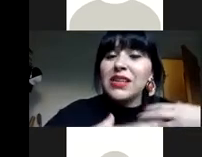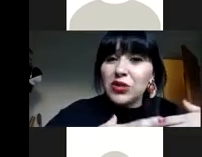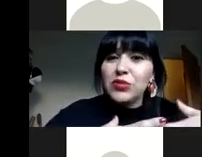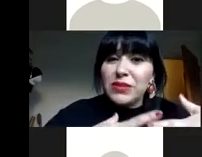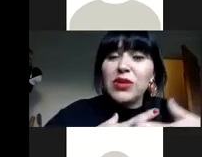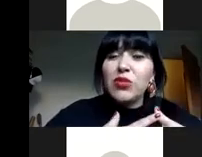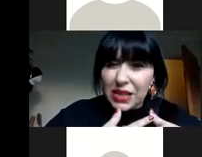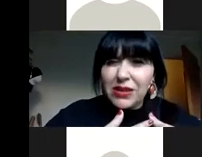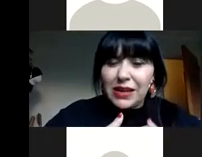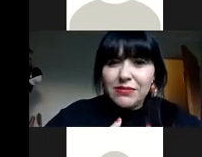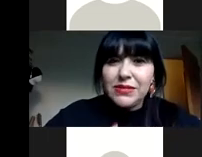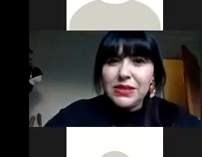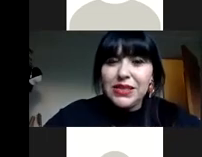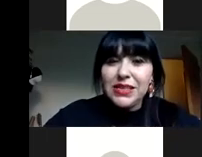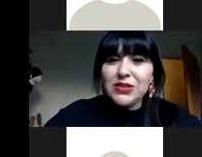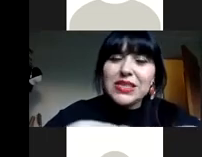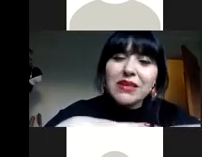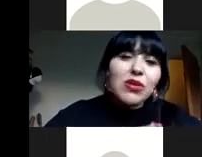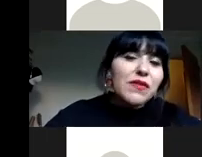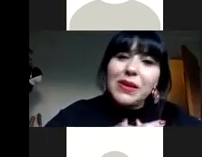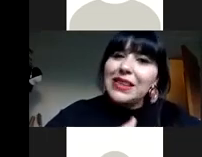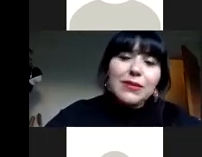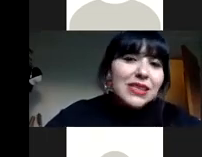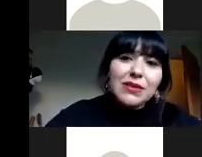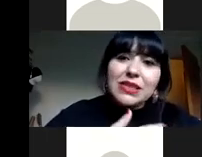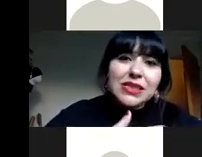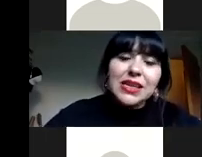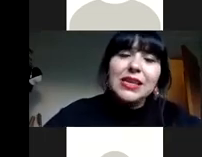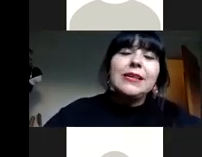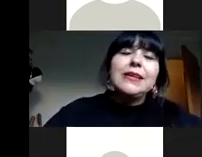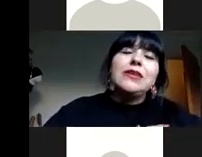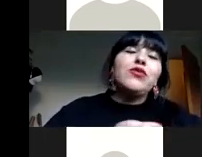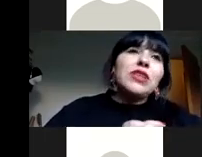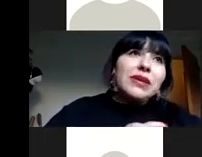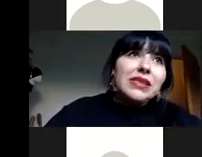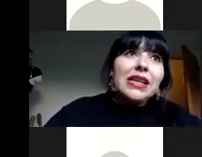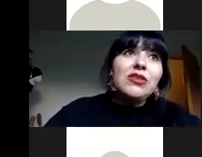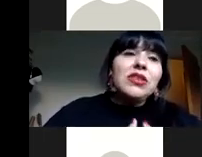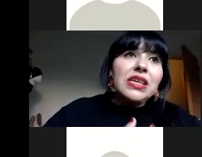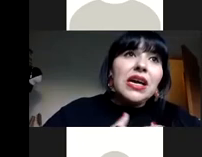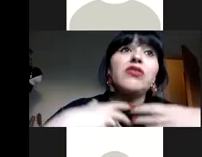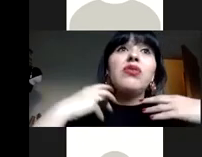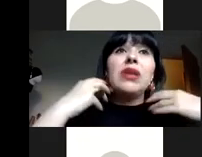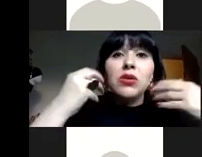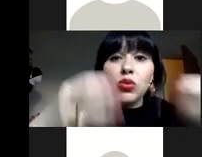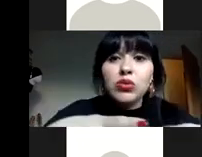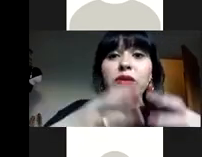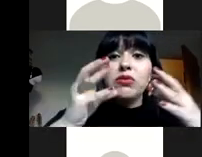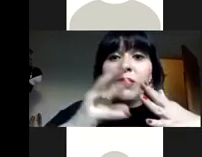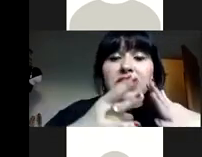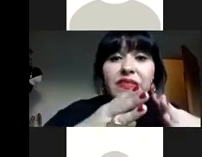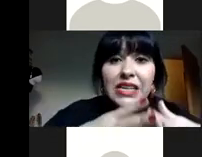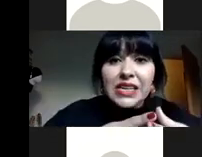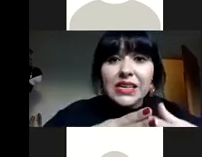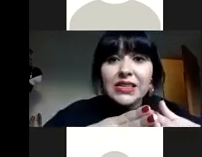tener dentro de mi comunidad escolar. Entonces, el trabajo con la familia es tremendamente fundamental, y hoy día yo veo una luz, veo